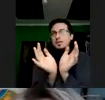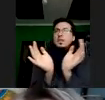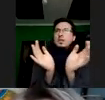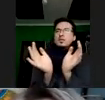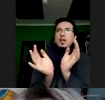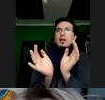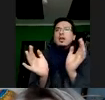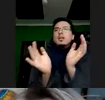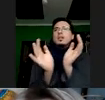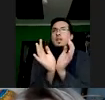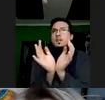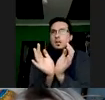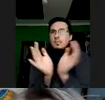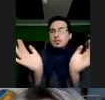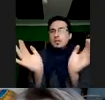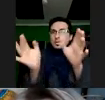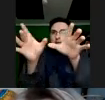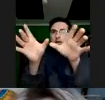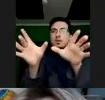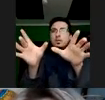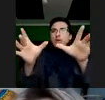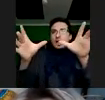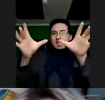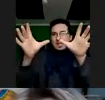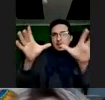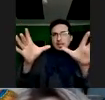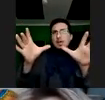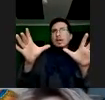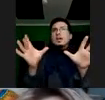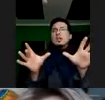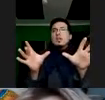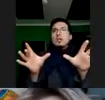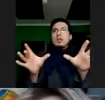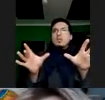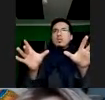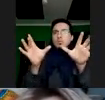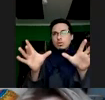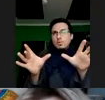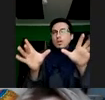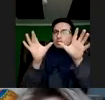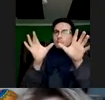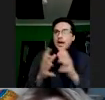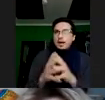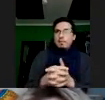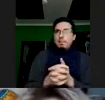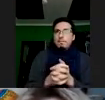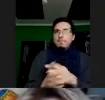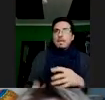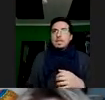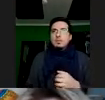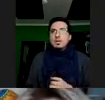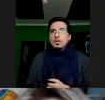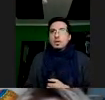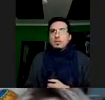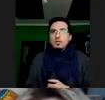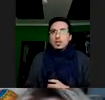más tridimensional diferentes elementos. Aquí ustedes están viendo la zapata de un muro y de un pilar. Aquí